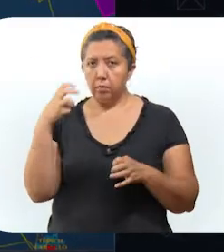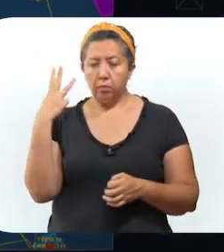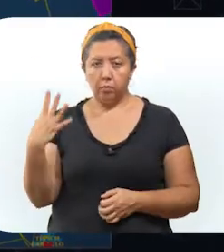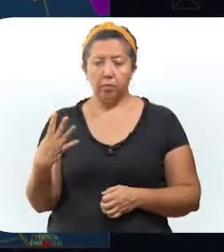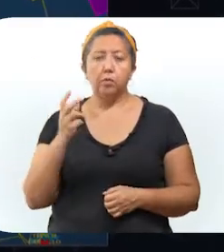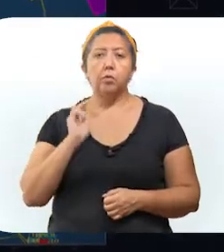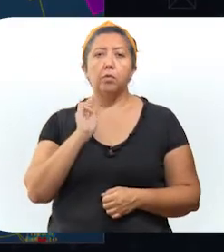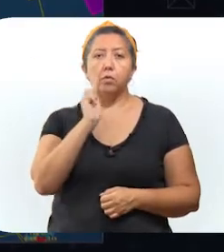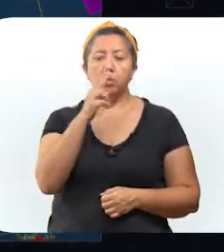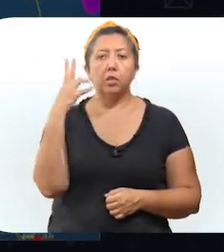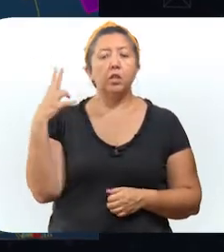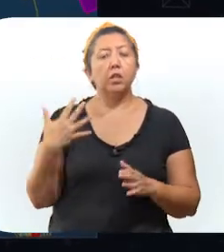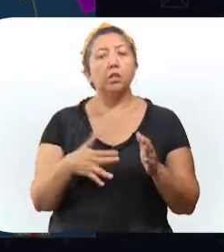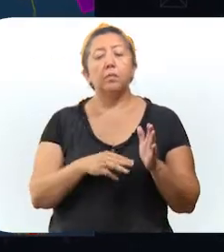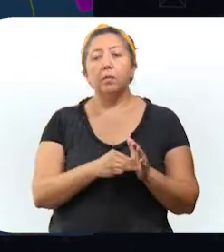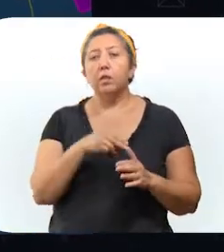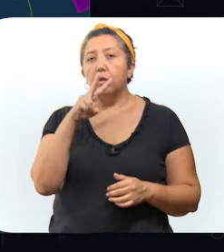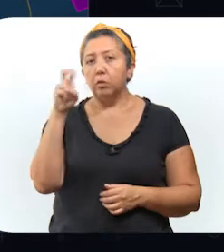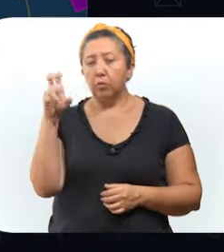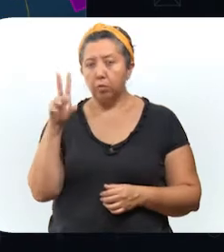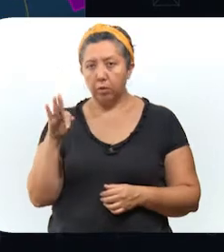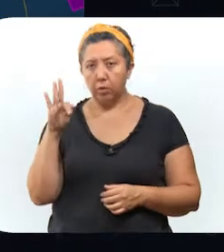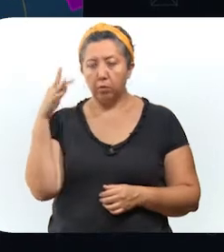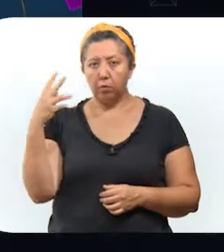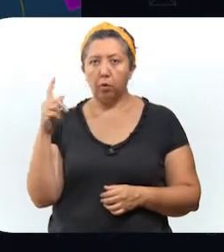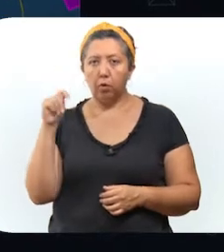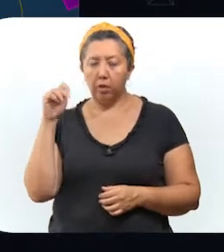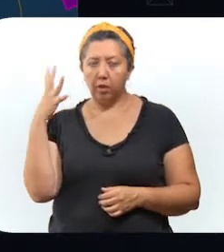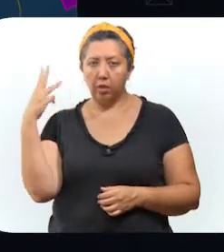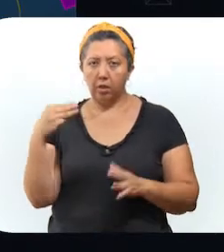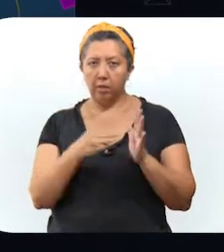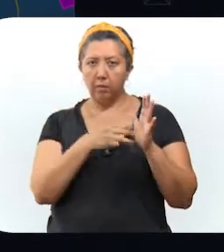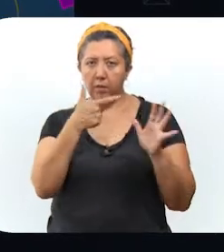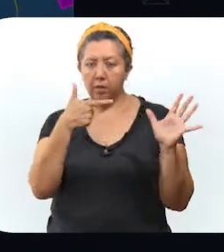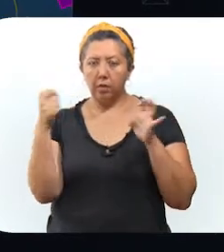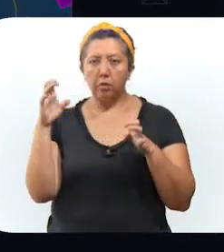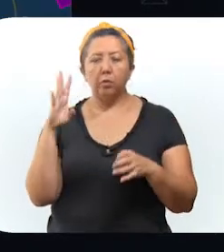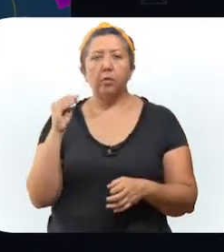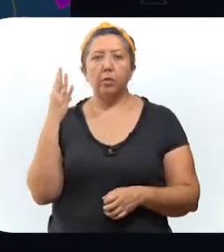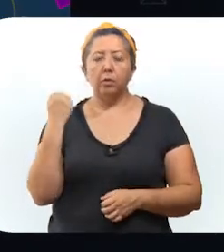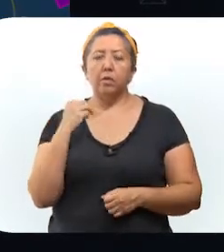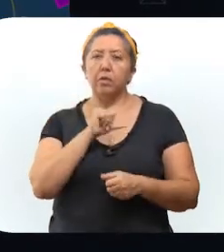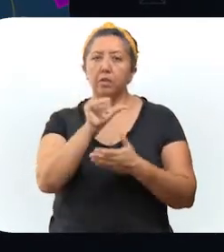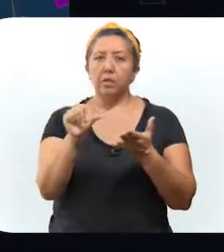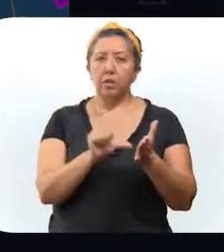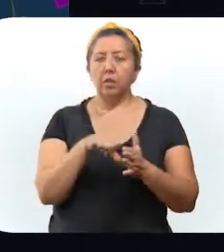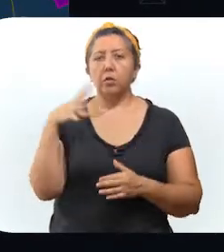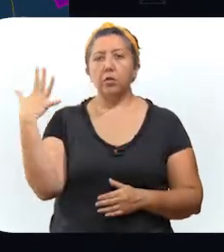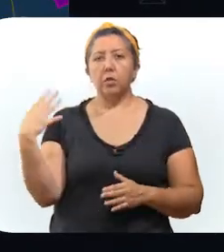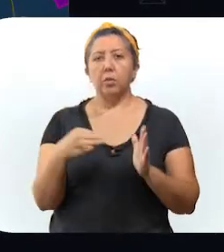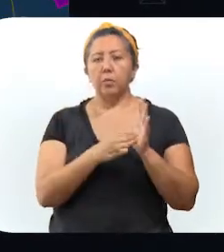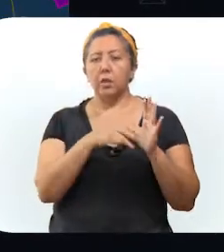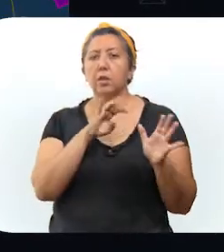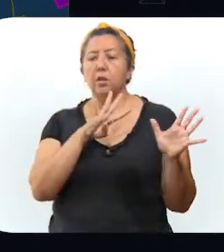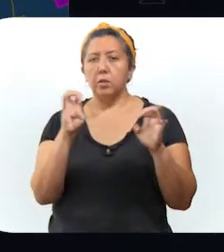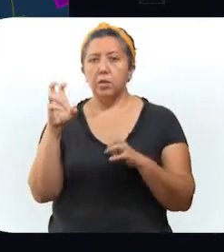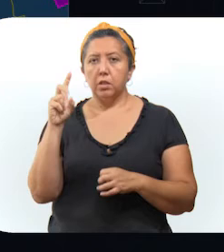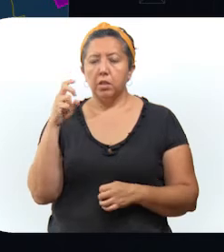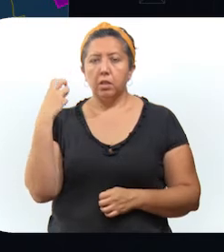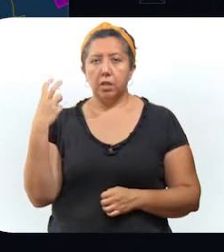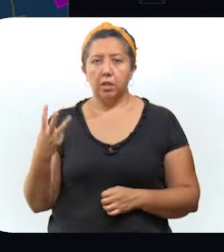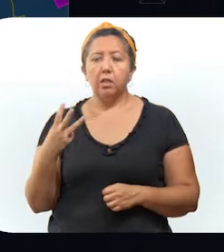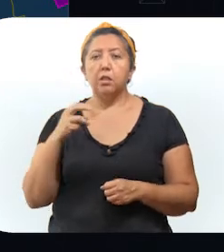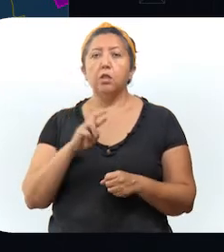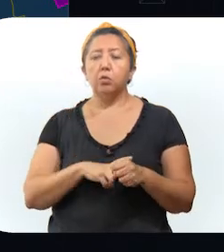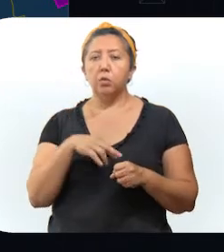zona norte, 10.244 en la zona oriente, 3.799 en la zona centro, 5.933 en la